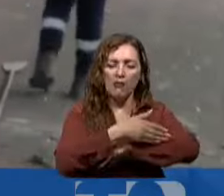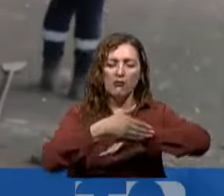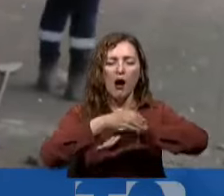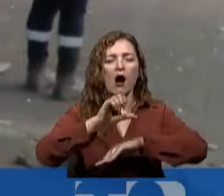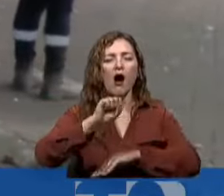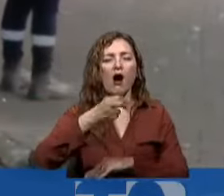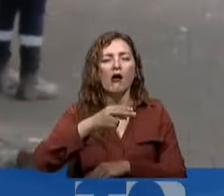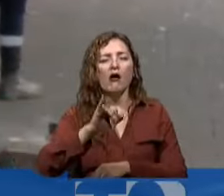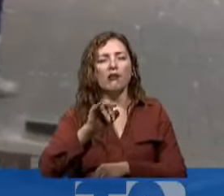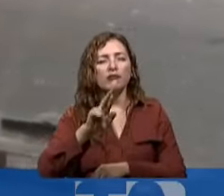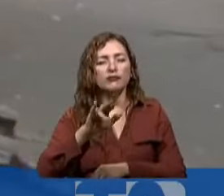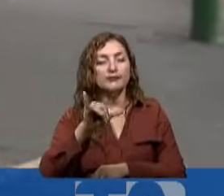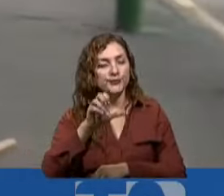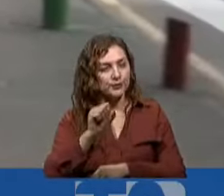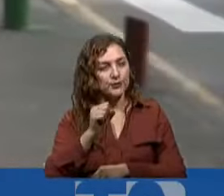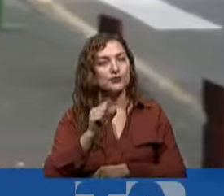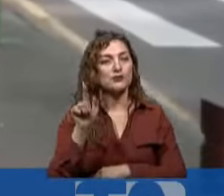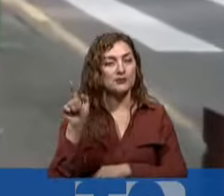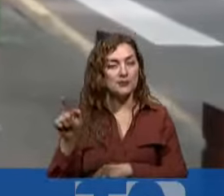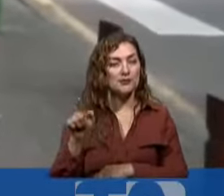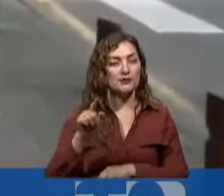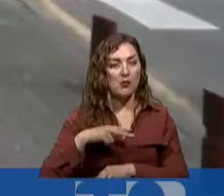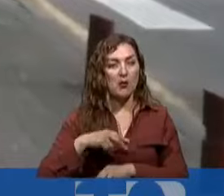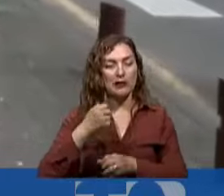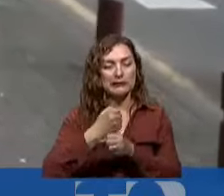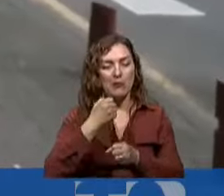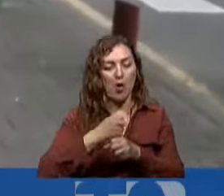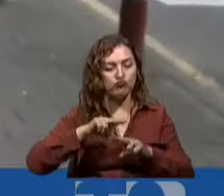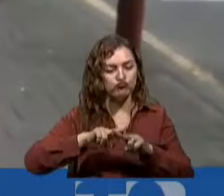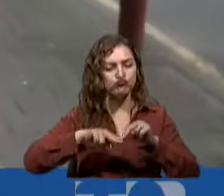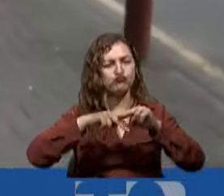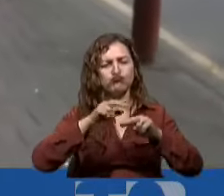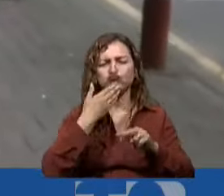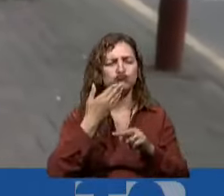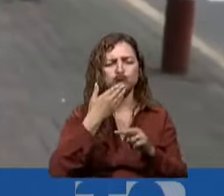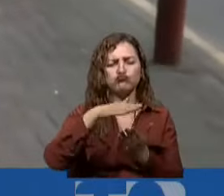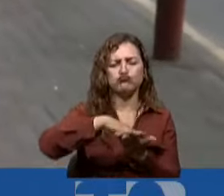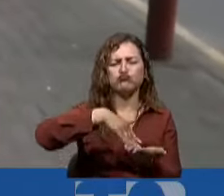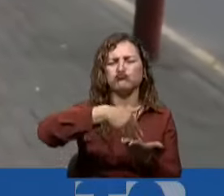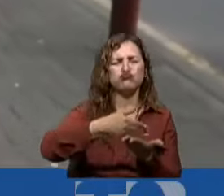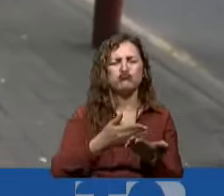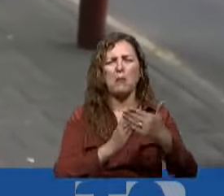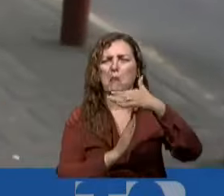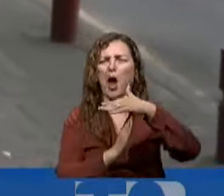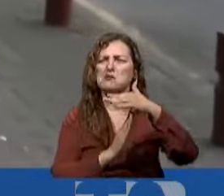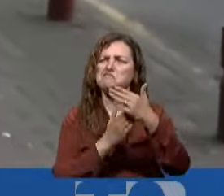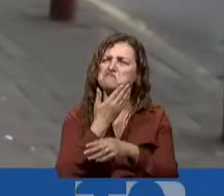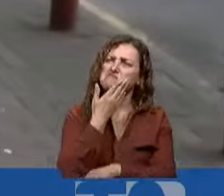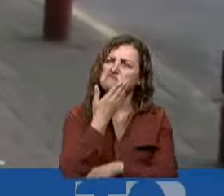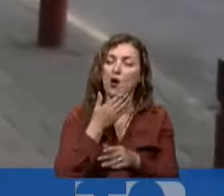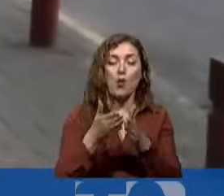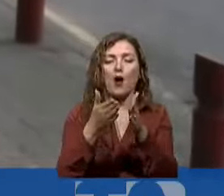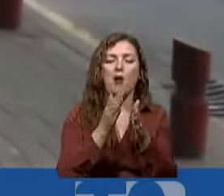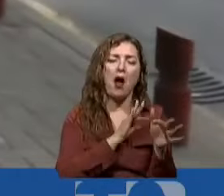los Shiris. Aquí se está realizando una obra de pacificación vial. ¿Pero de qué se trata todo esto? Y está con